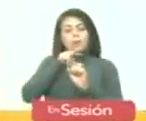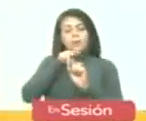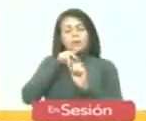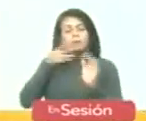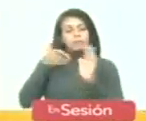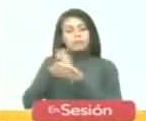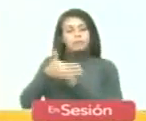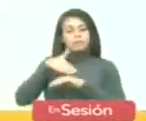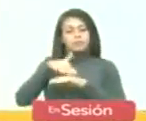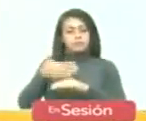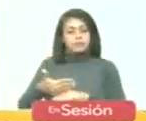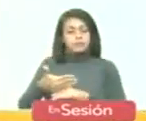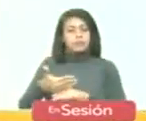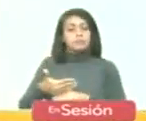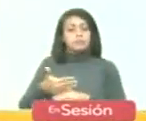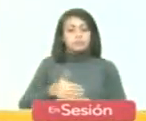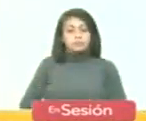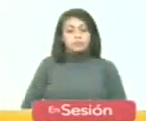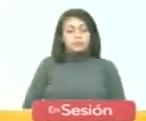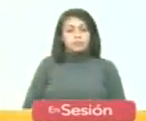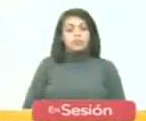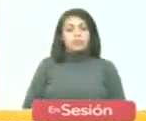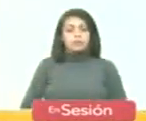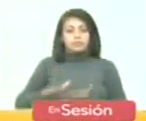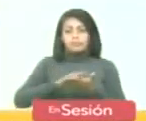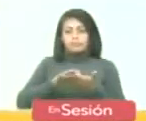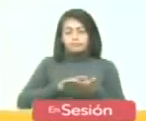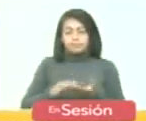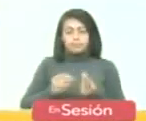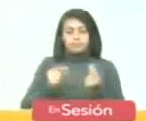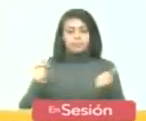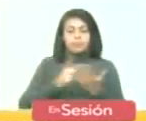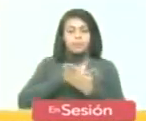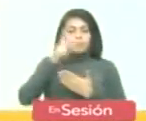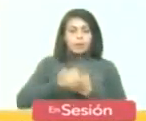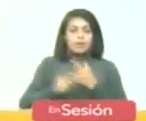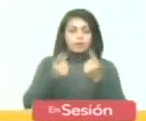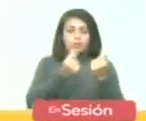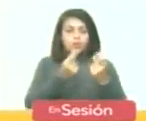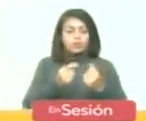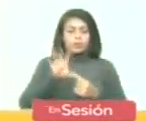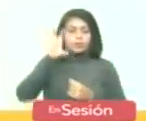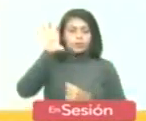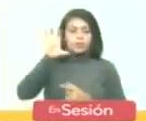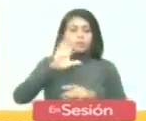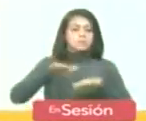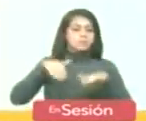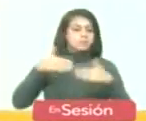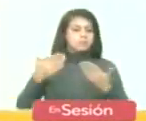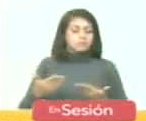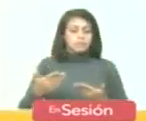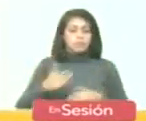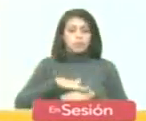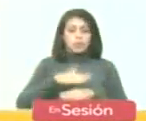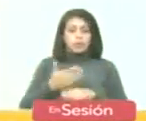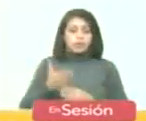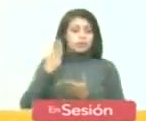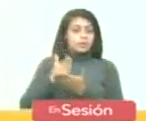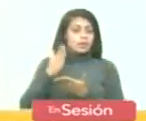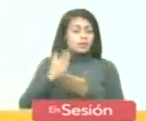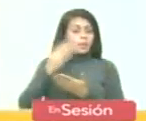sobre el complejo y la solución al plan económico de la patria. ¿Para qué? Porque él siempre